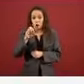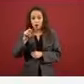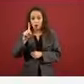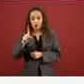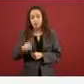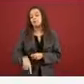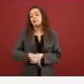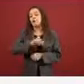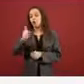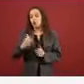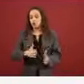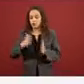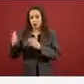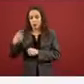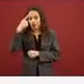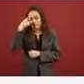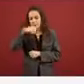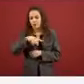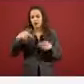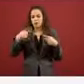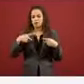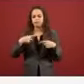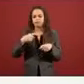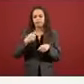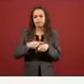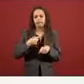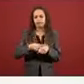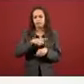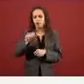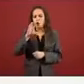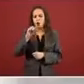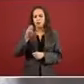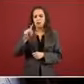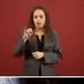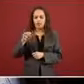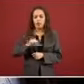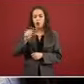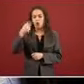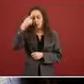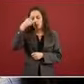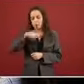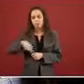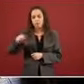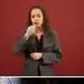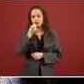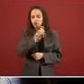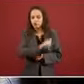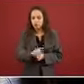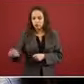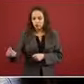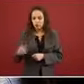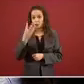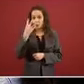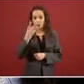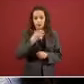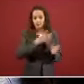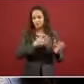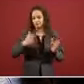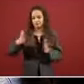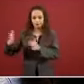para pacientes obstétricas y un cuarto cubículo para pacientes pediátricos. ¿La que sigue? Por favor. Bueno,